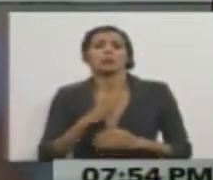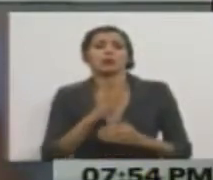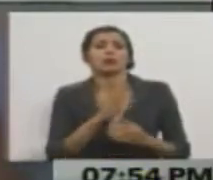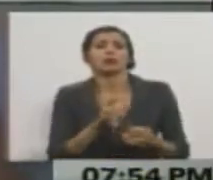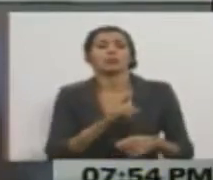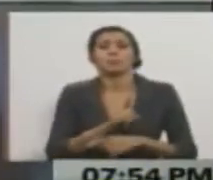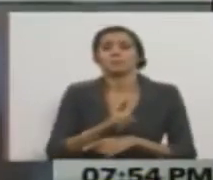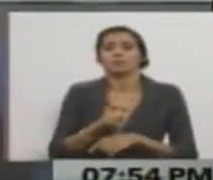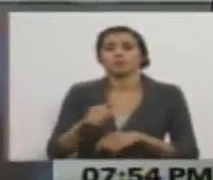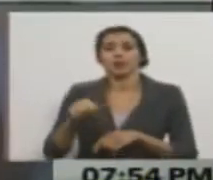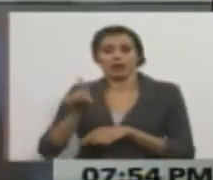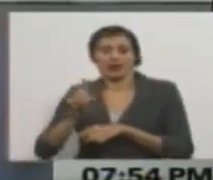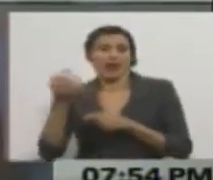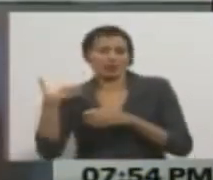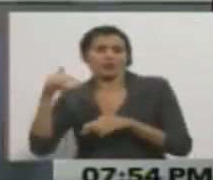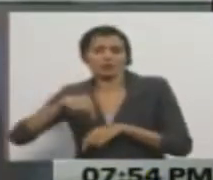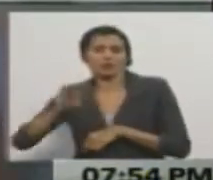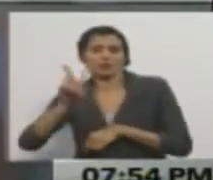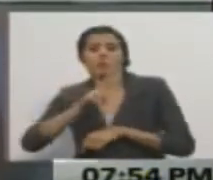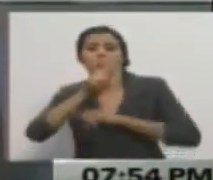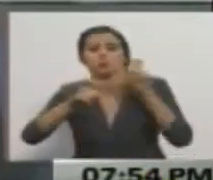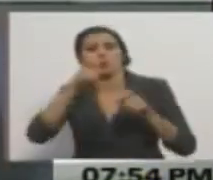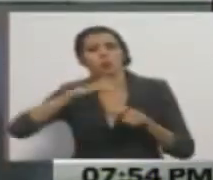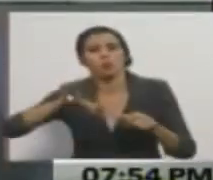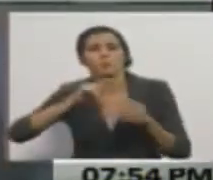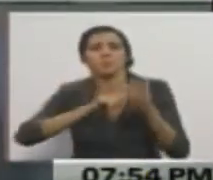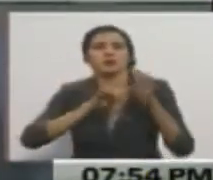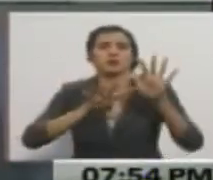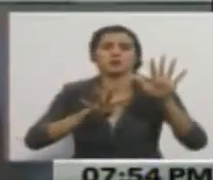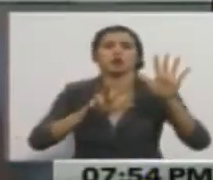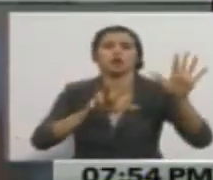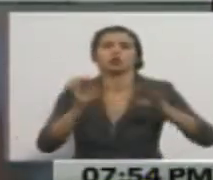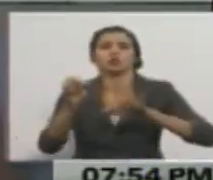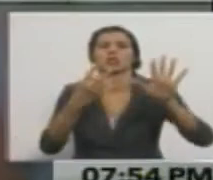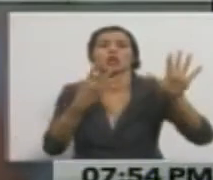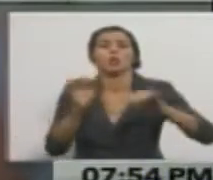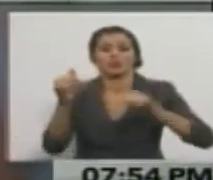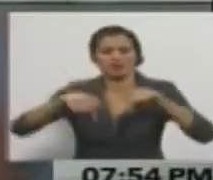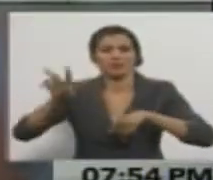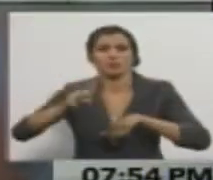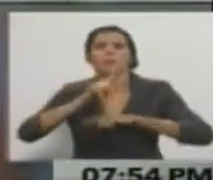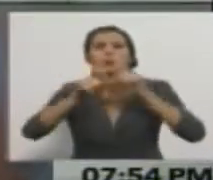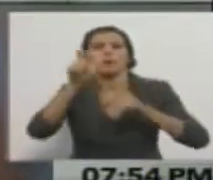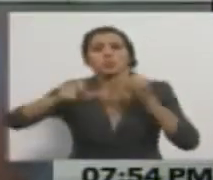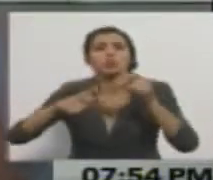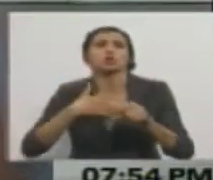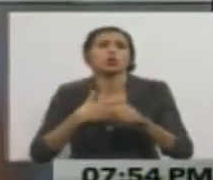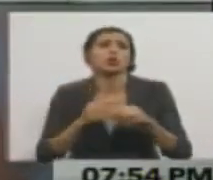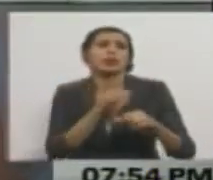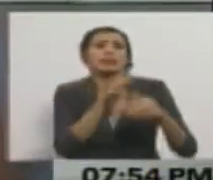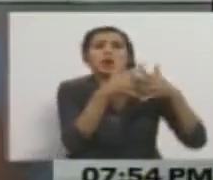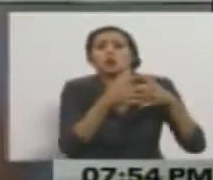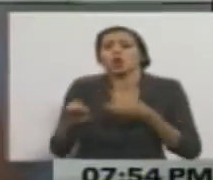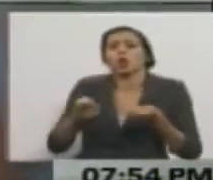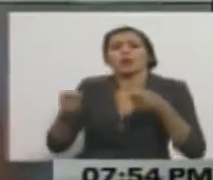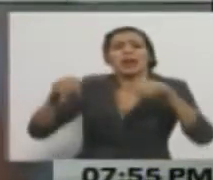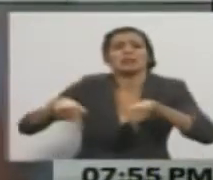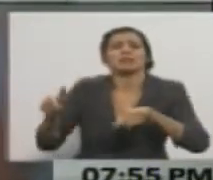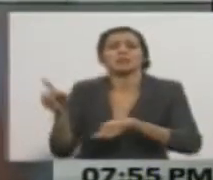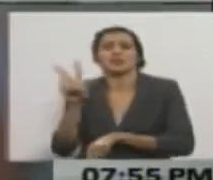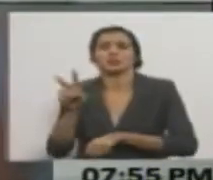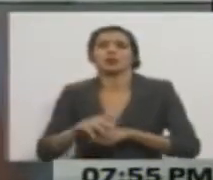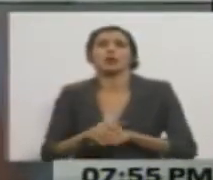la situación era tan caótica, recuerden ustedes los años 80, los años 90, que algunos venezolanos decían incluso,